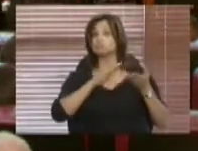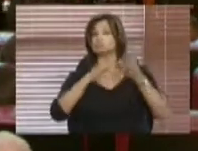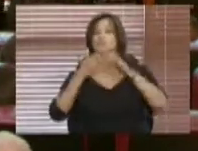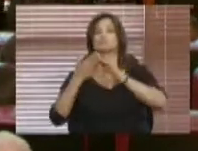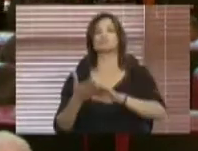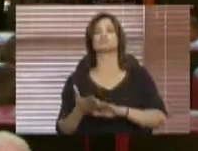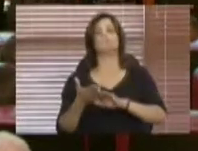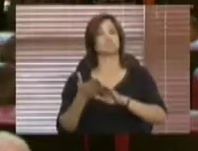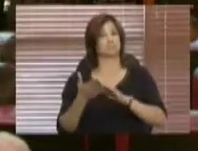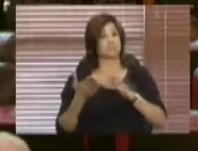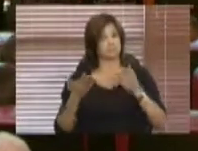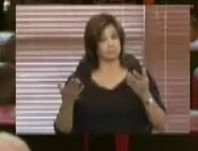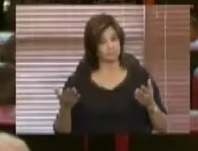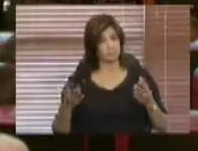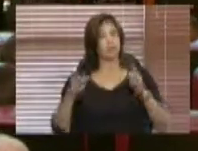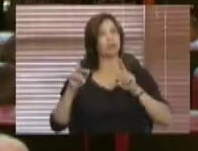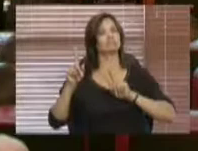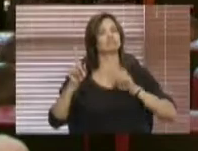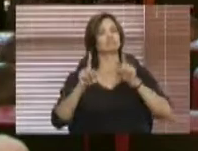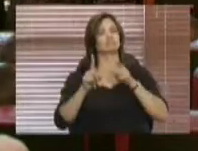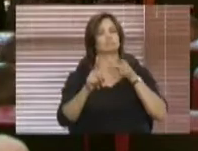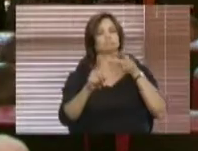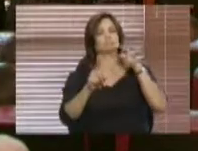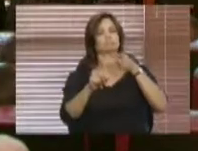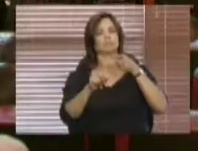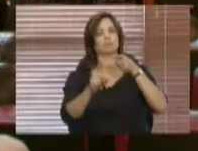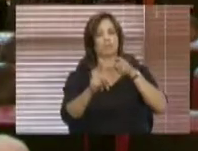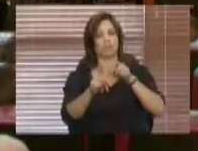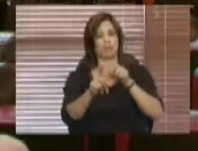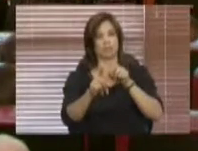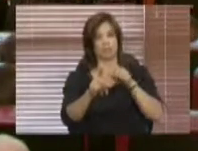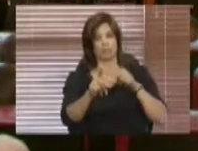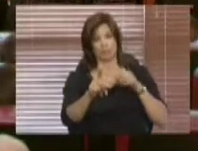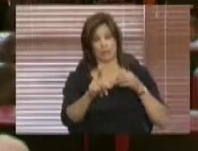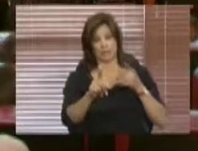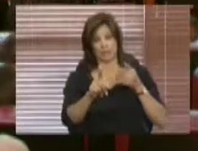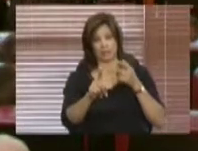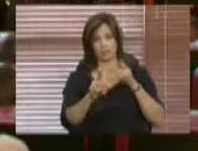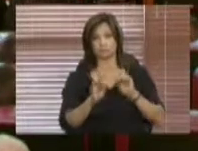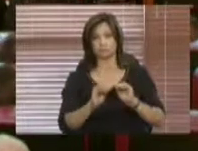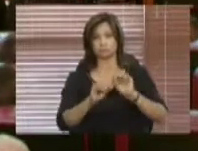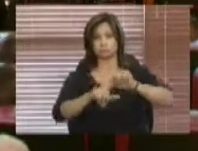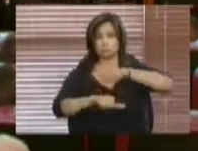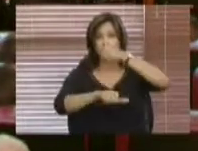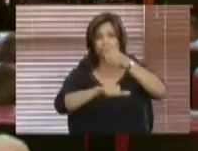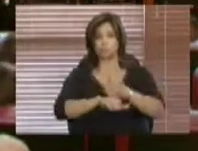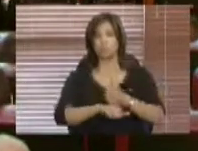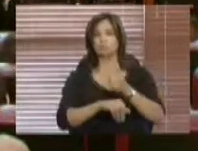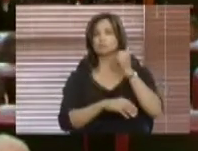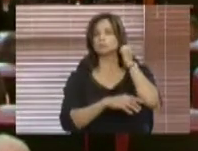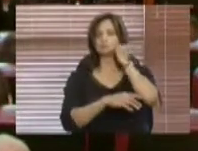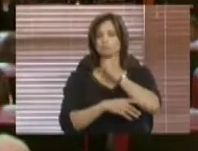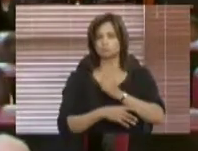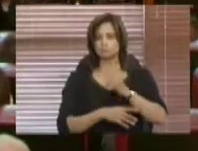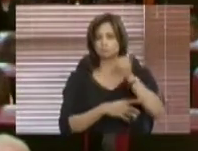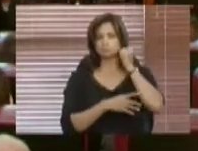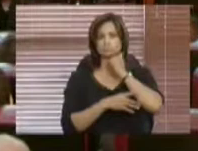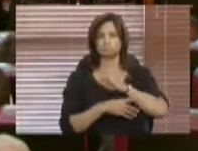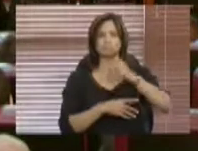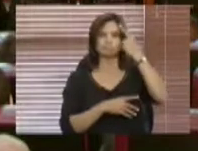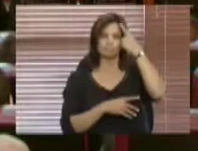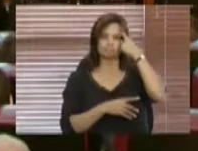estrella polar que nos guíe inexorablemente hacia la cristalización cotidiana de su